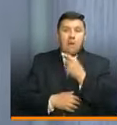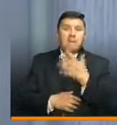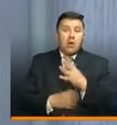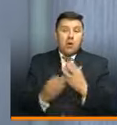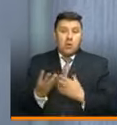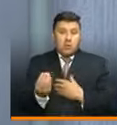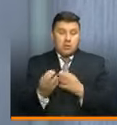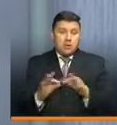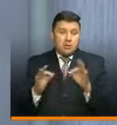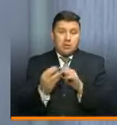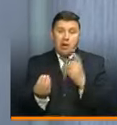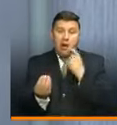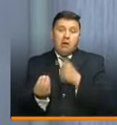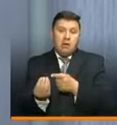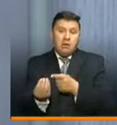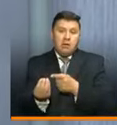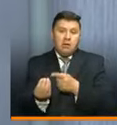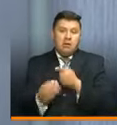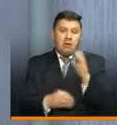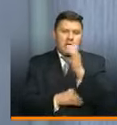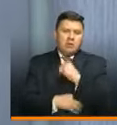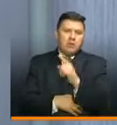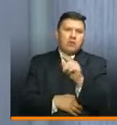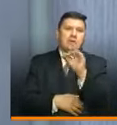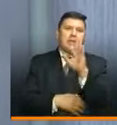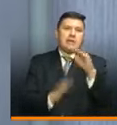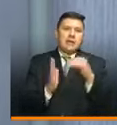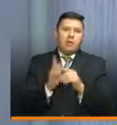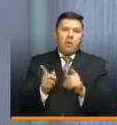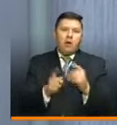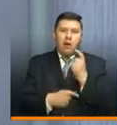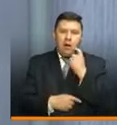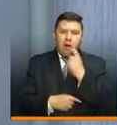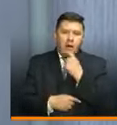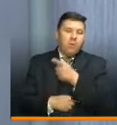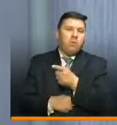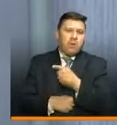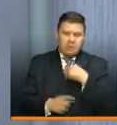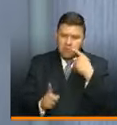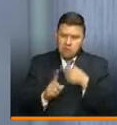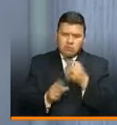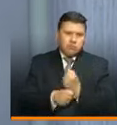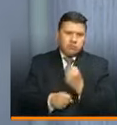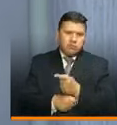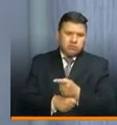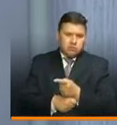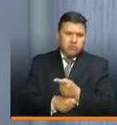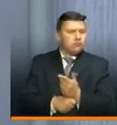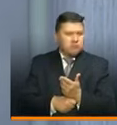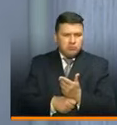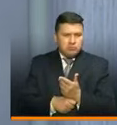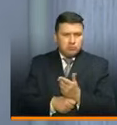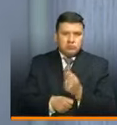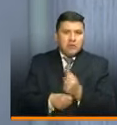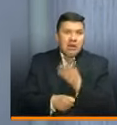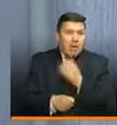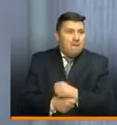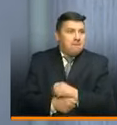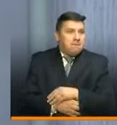grupo muy importante. Nosotros tenemos en Colombia más de 35 mil odontólogos que están trabajando que no están